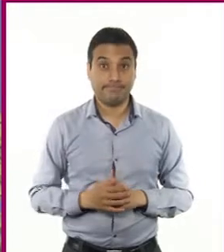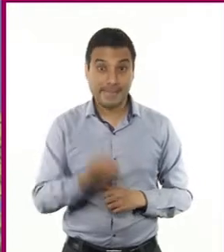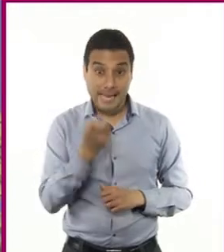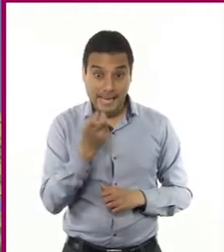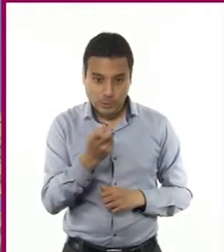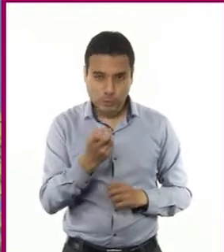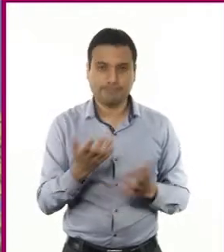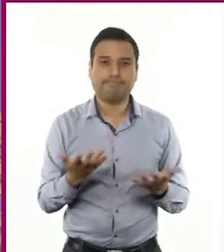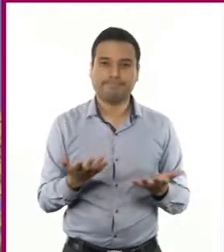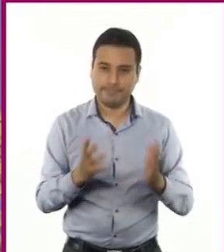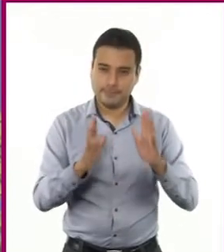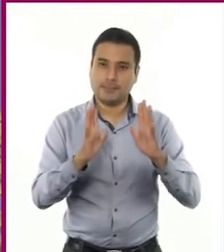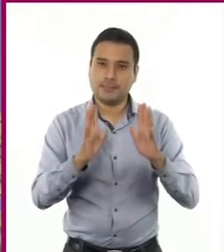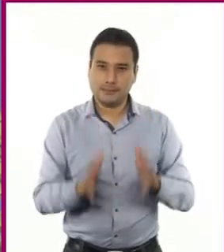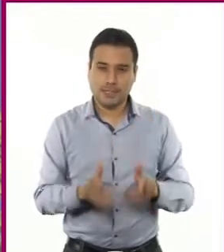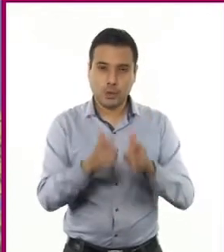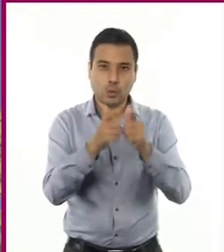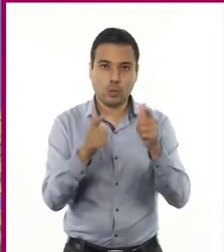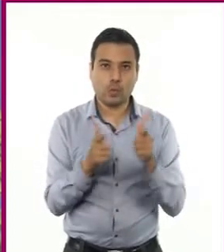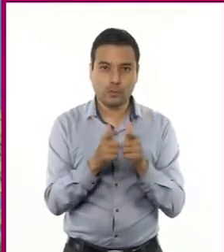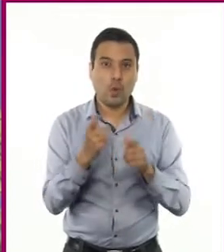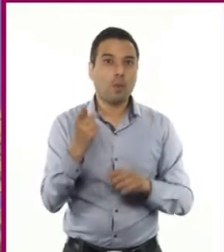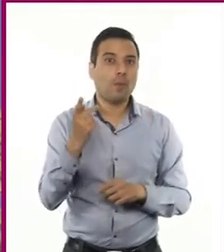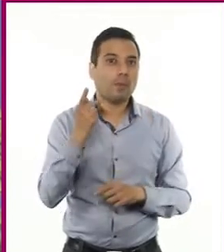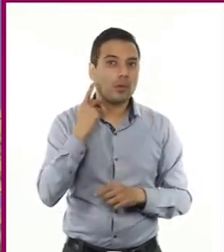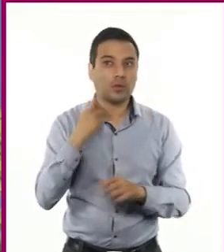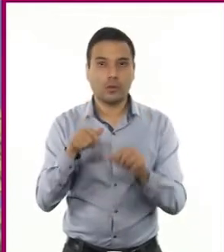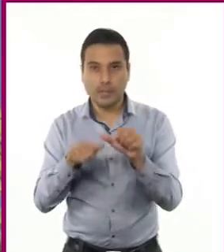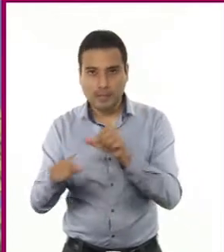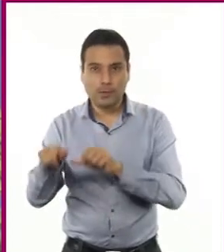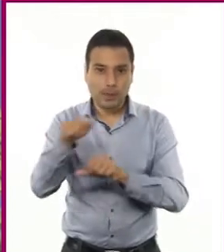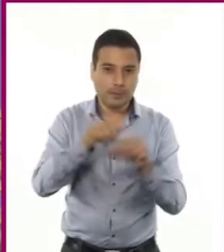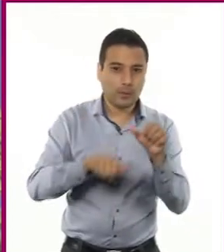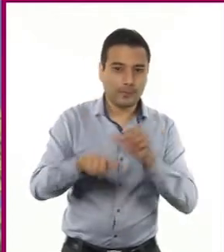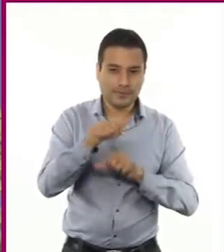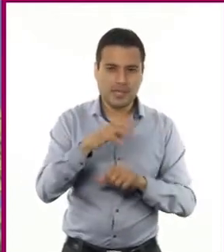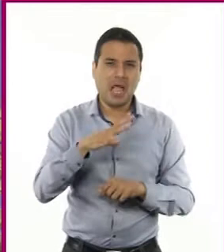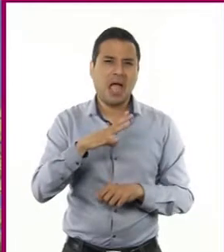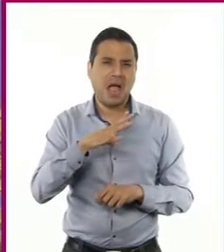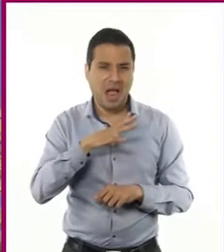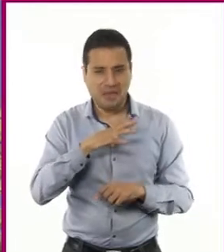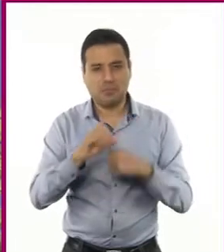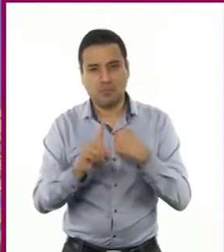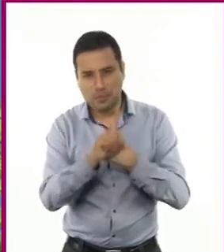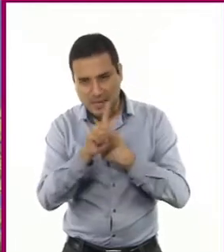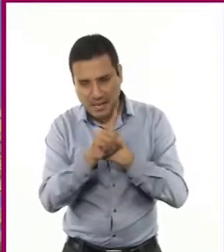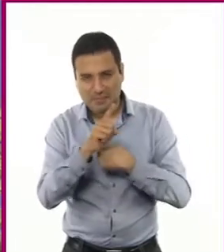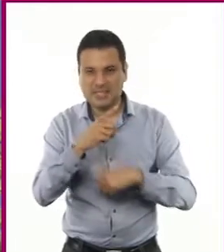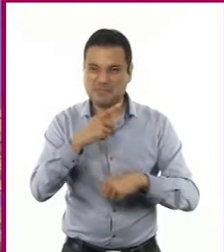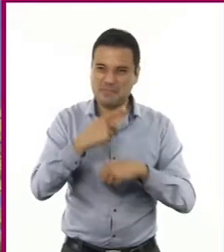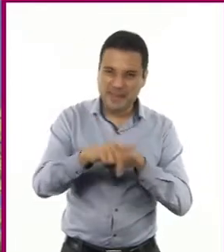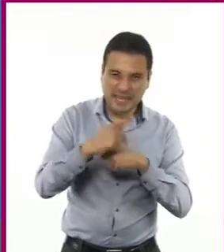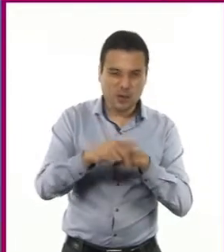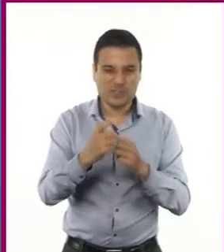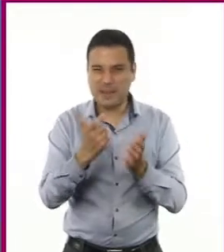cultura de alternancia electoral, la cual no ha estado libre de tensiones, amenazas, retrocesos o